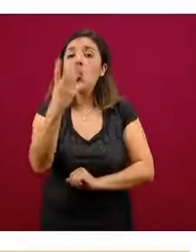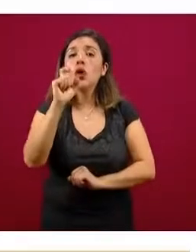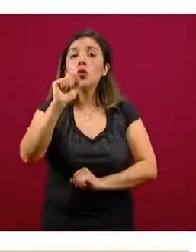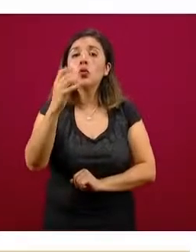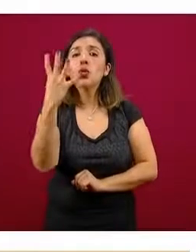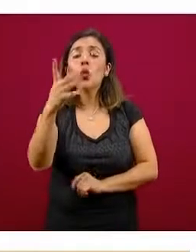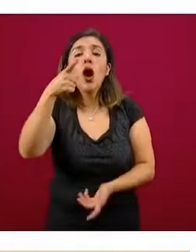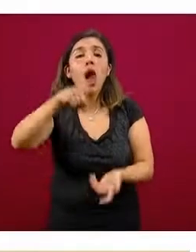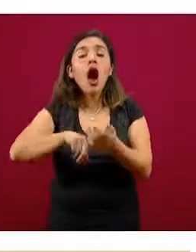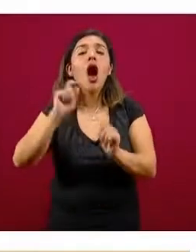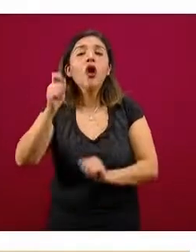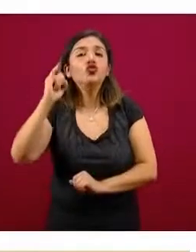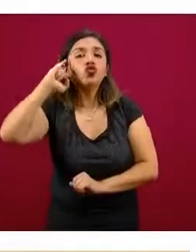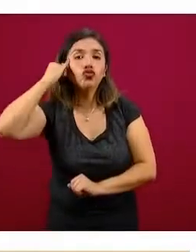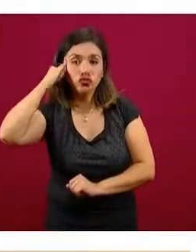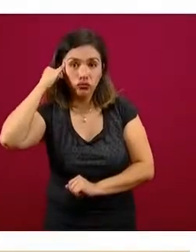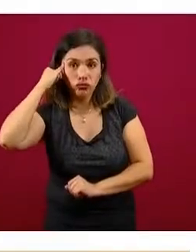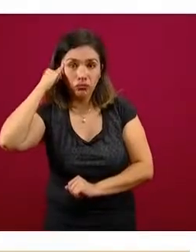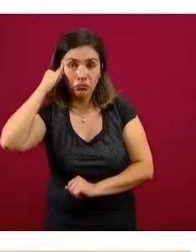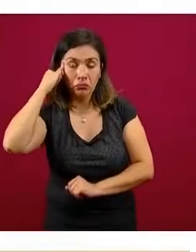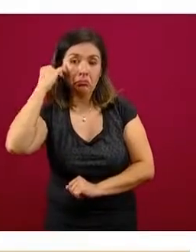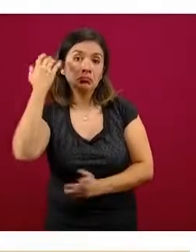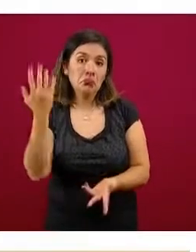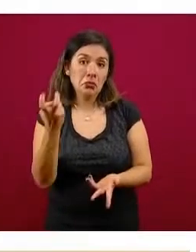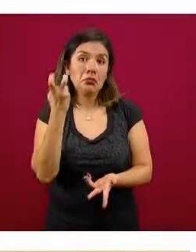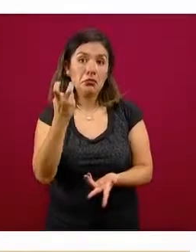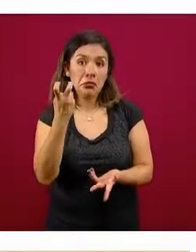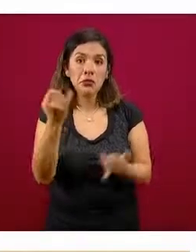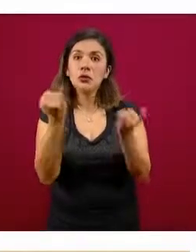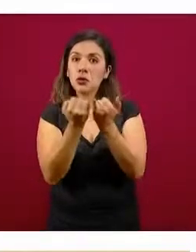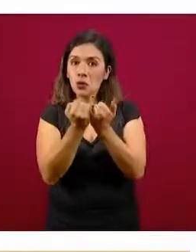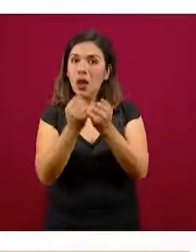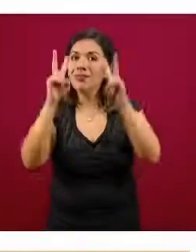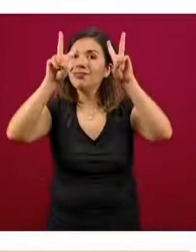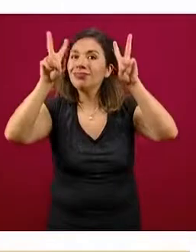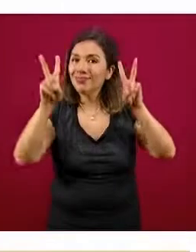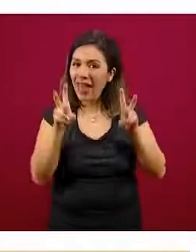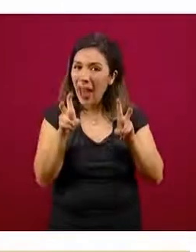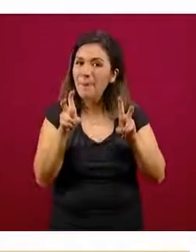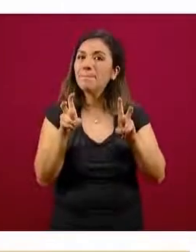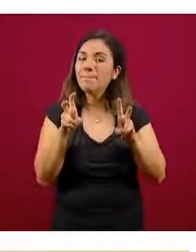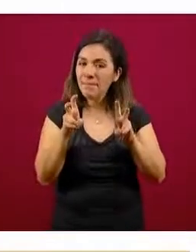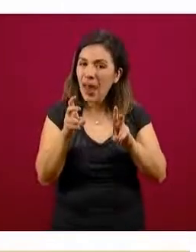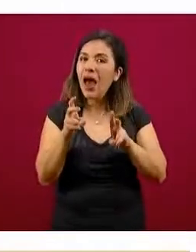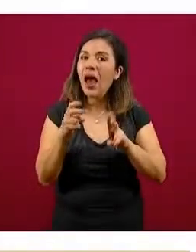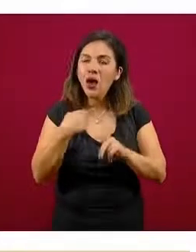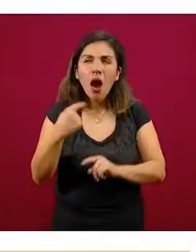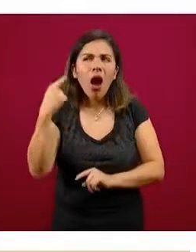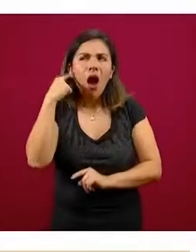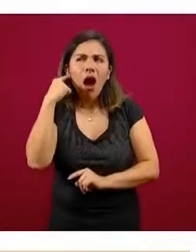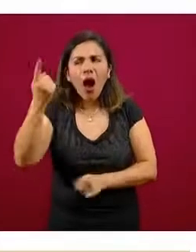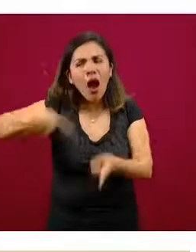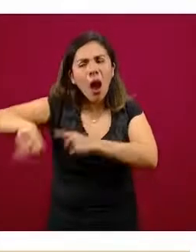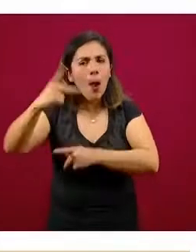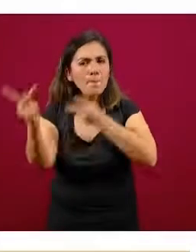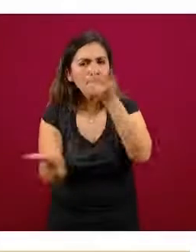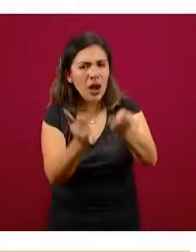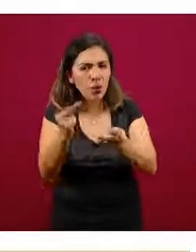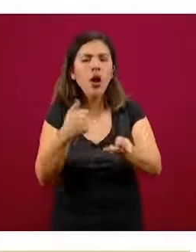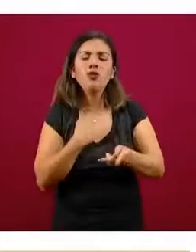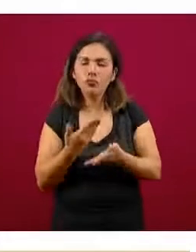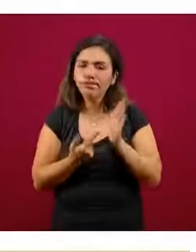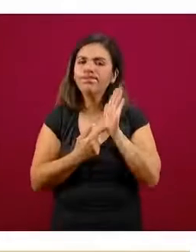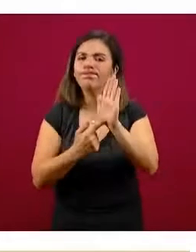4.4 son indígenas. Entonces, eso también creo que es un tema que en un momento escuché que preguntaban y traigo